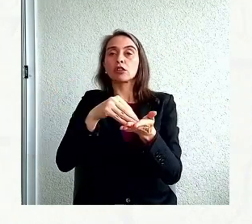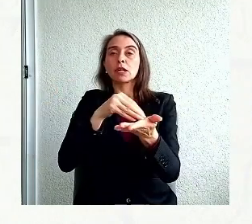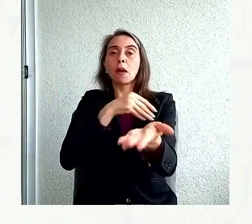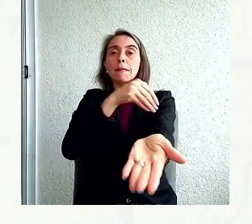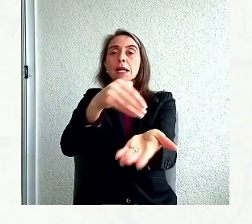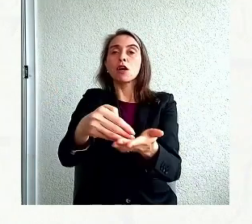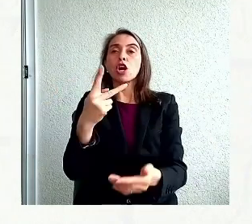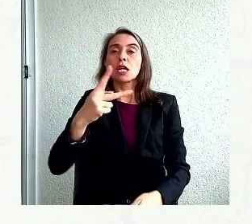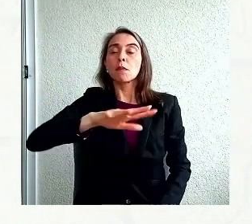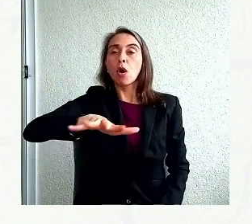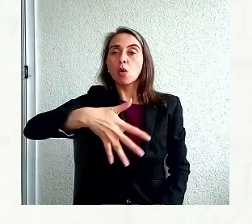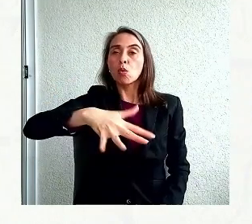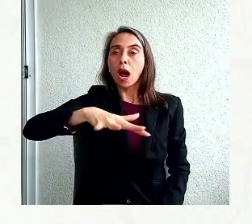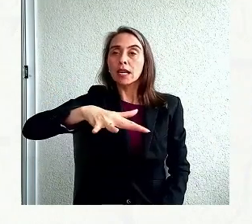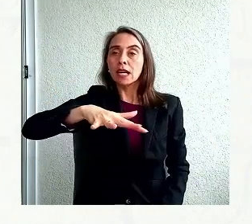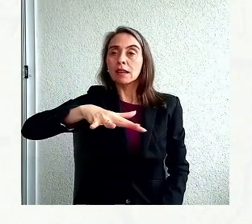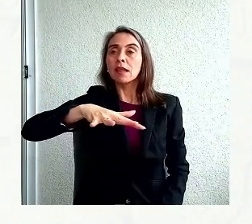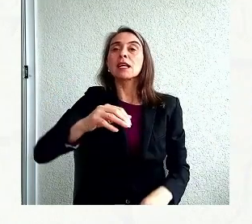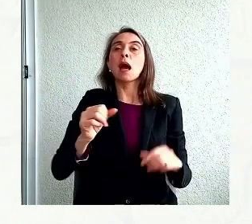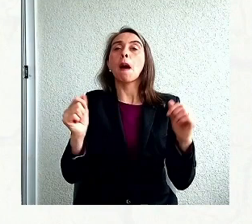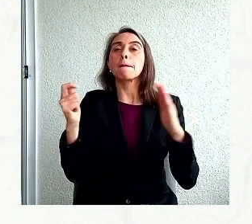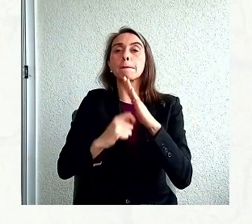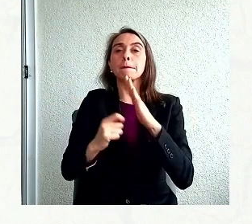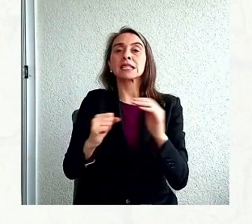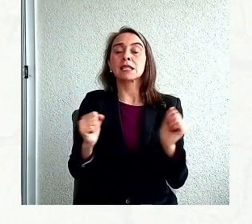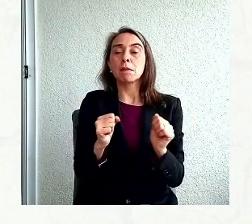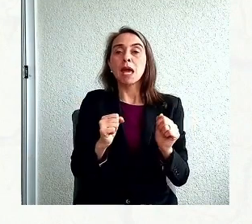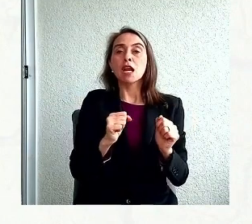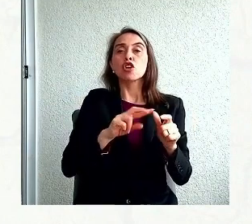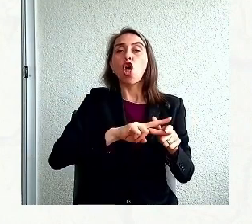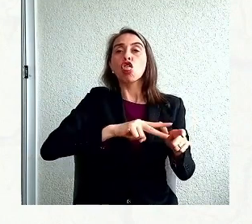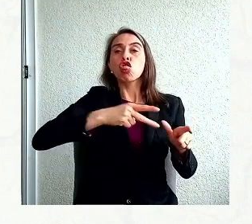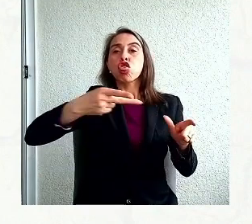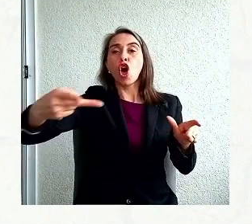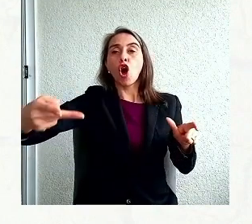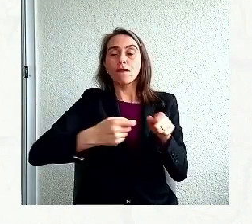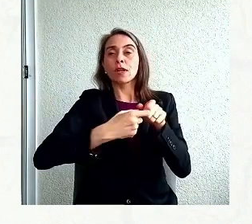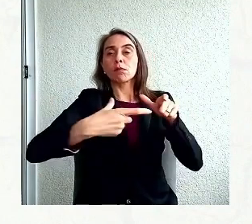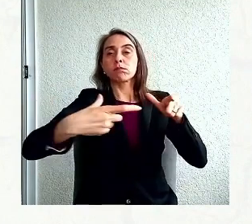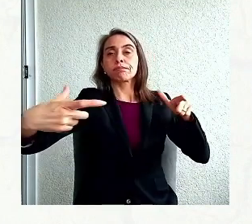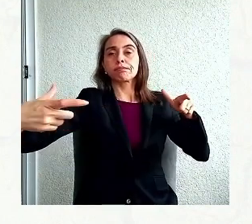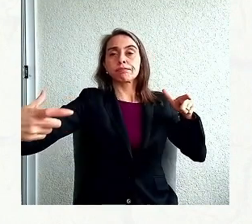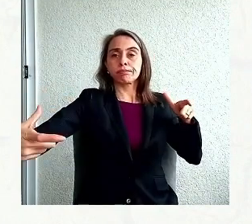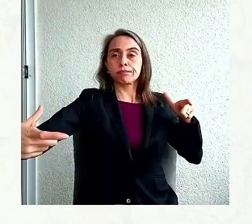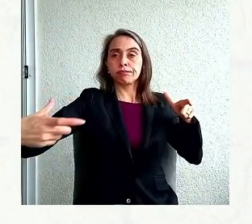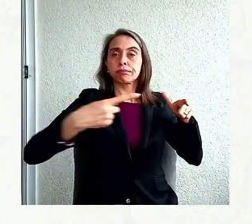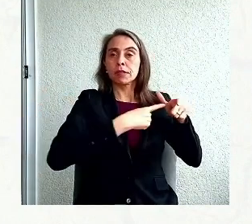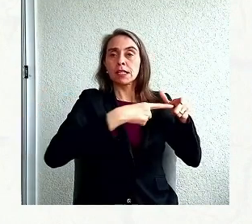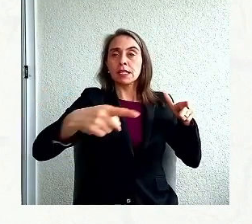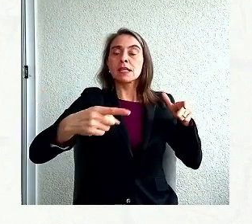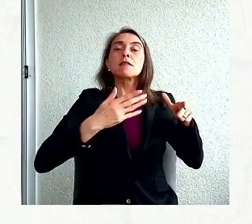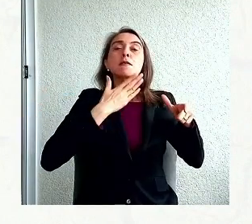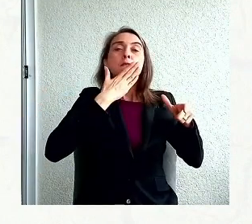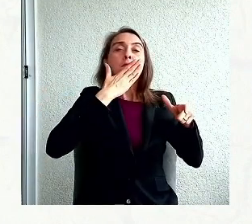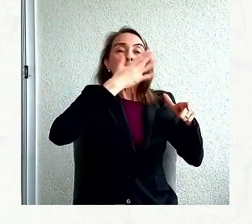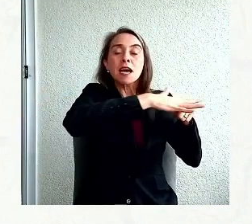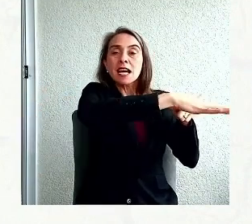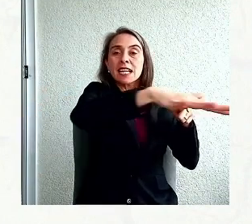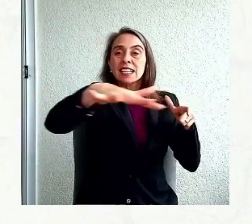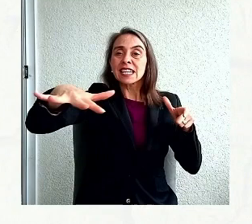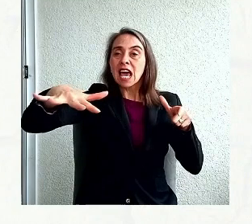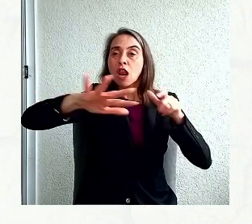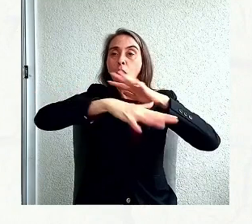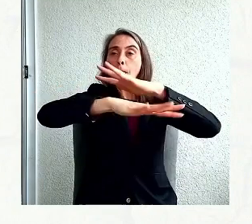invierno, obteniendo un máximo de extensión de hielo sobre el mar, y ese mismo hielo luego en el